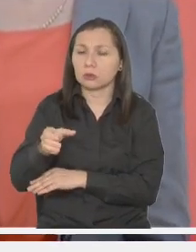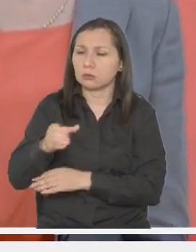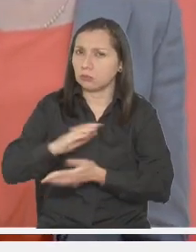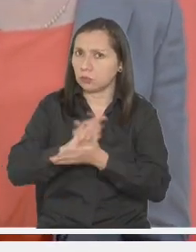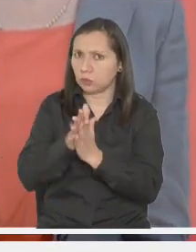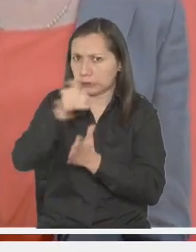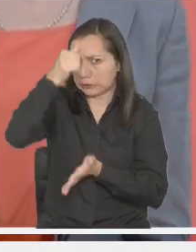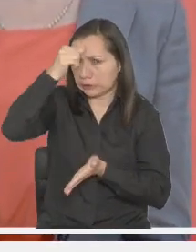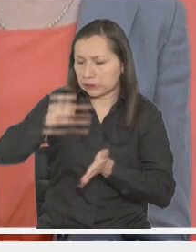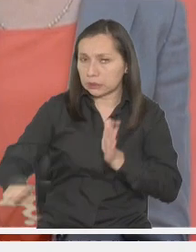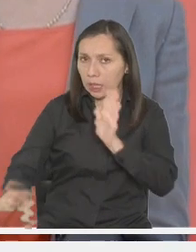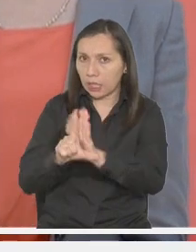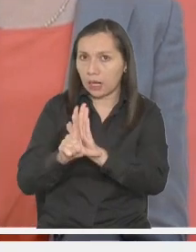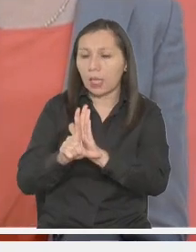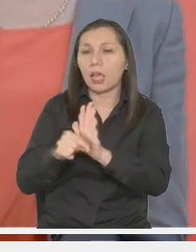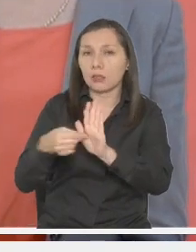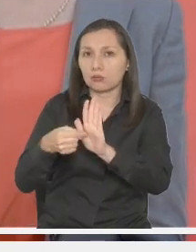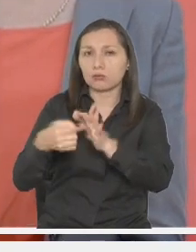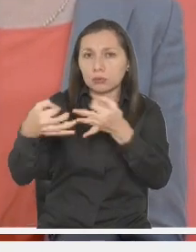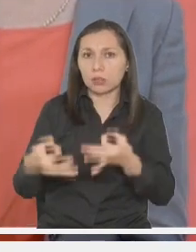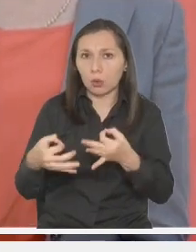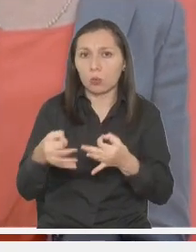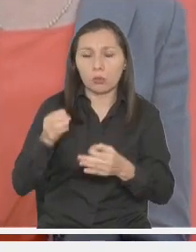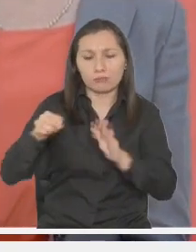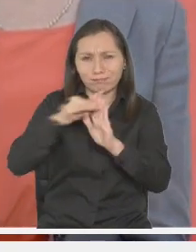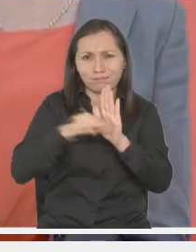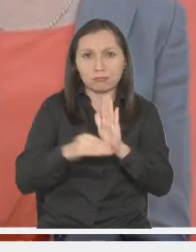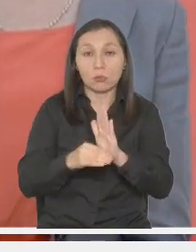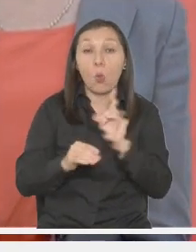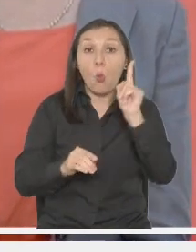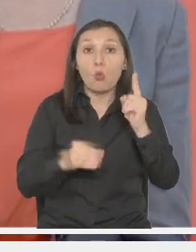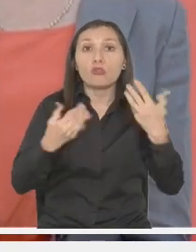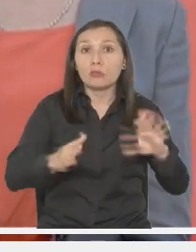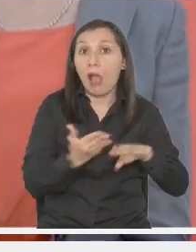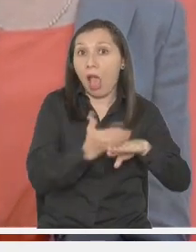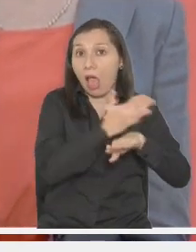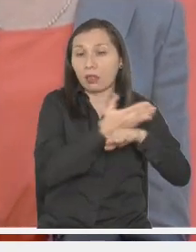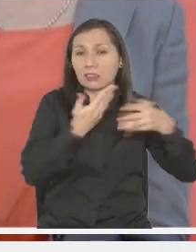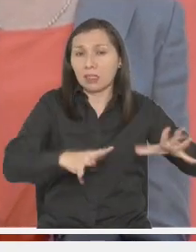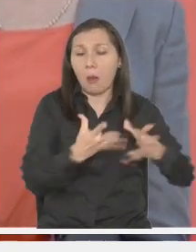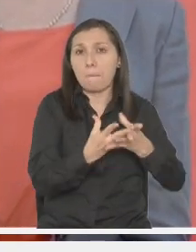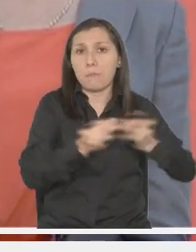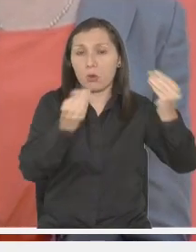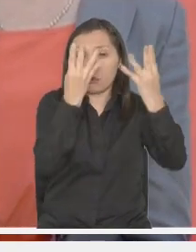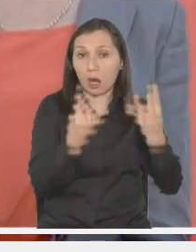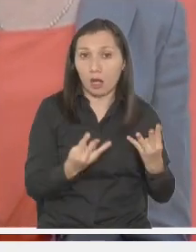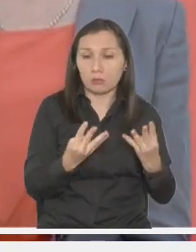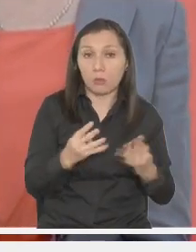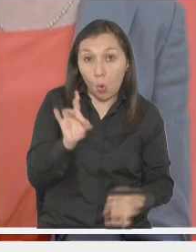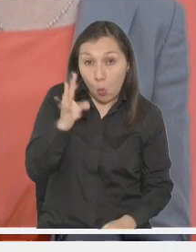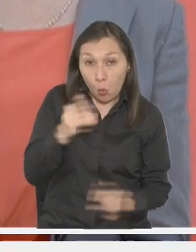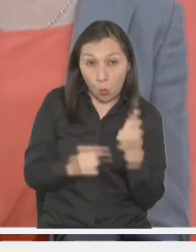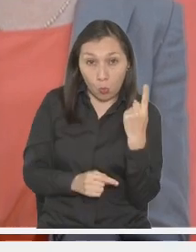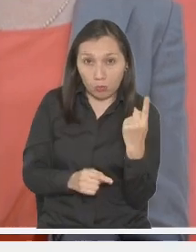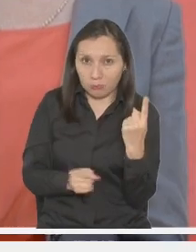todo el peso de la ley y todas las medidas de seguridad que correspondan. Uno se había escapado de la cárcel. Pero no fue el